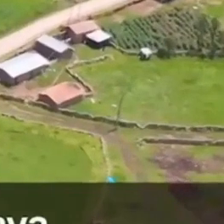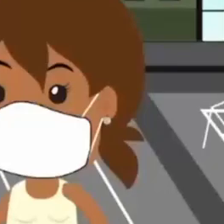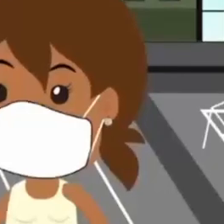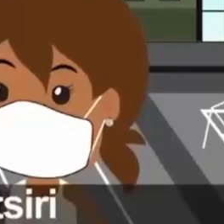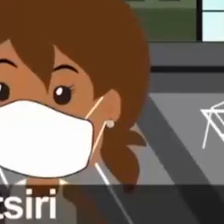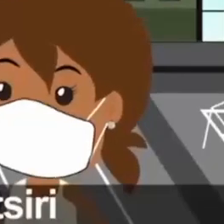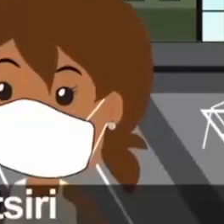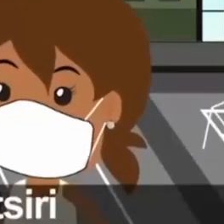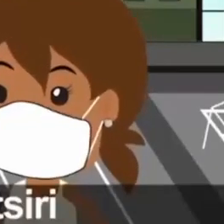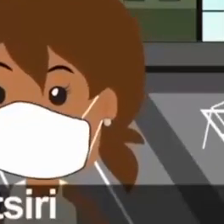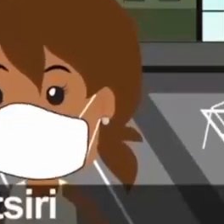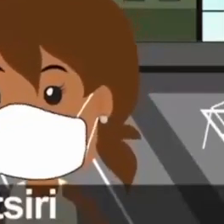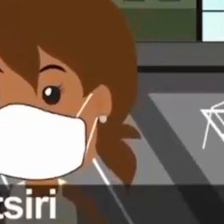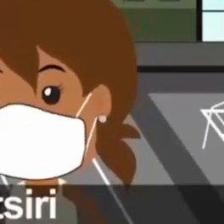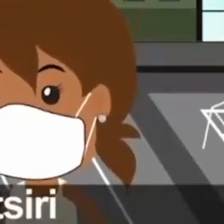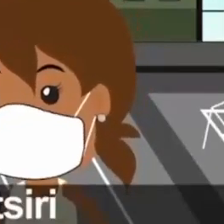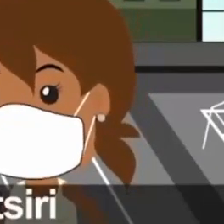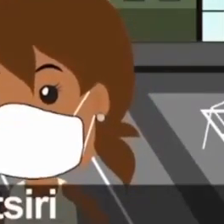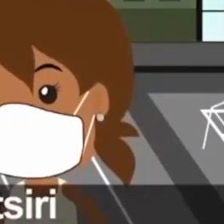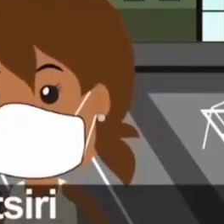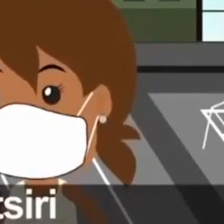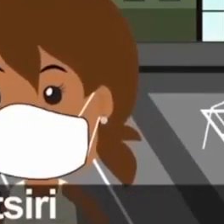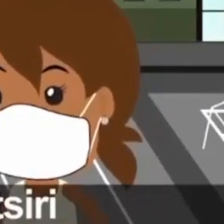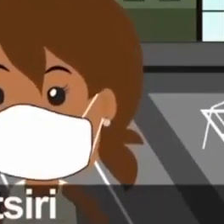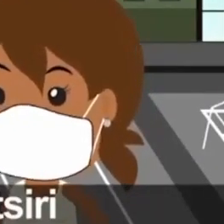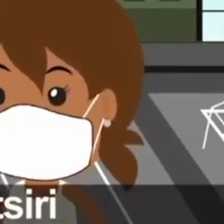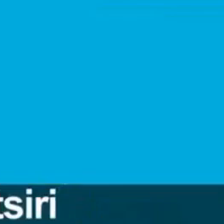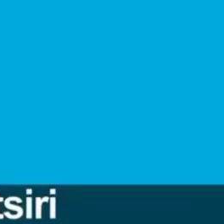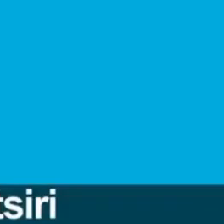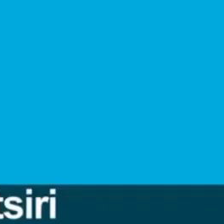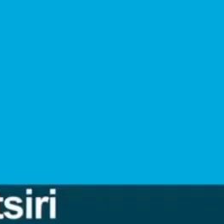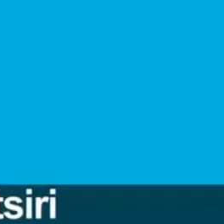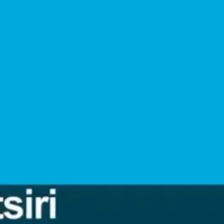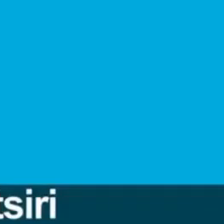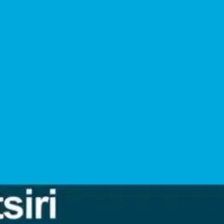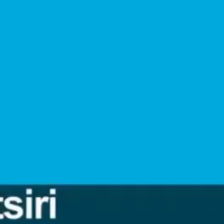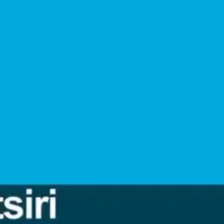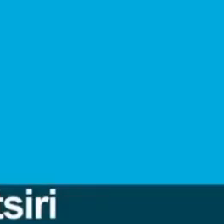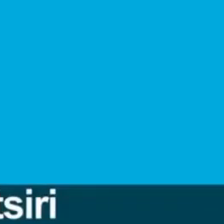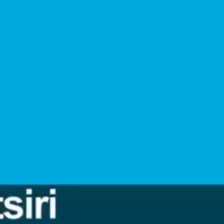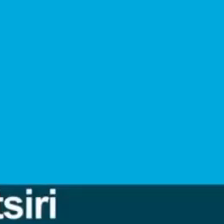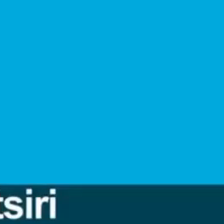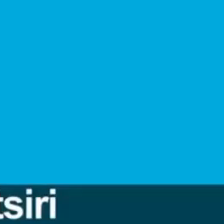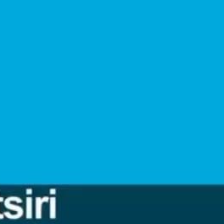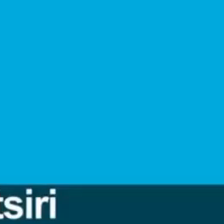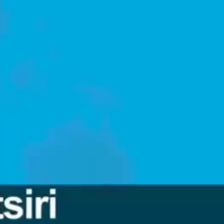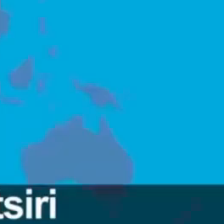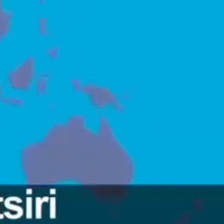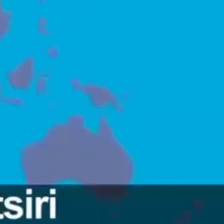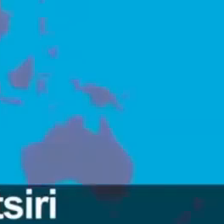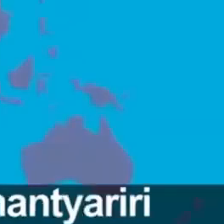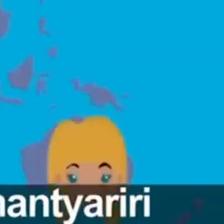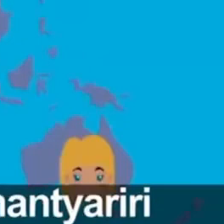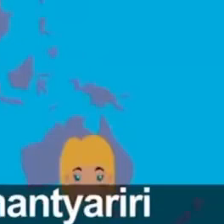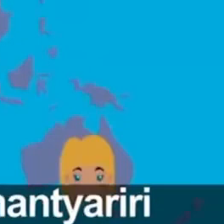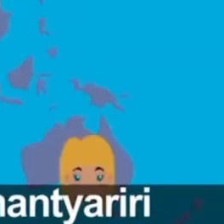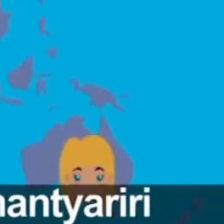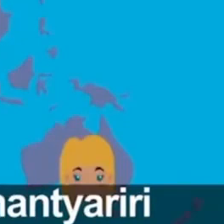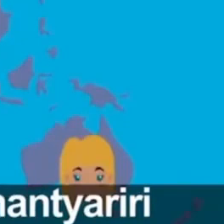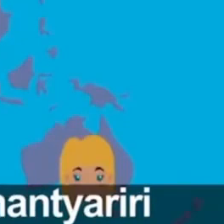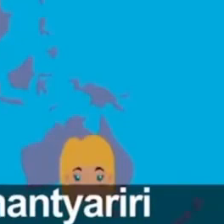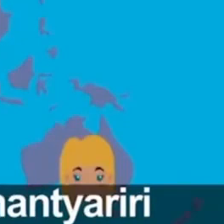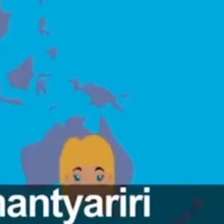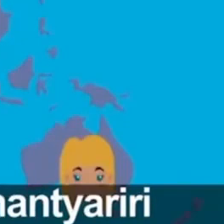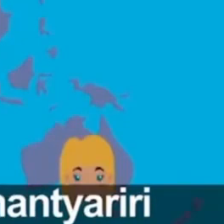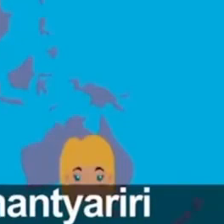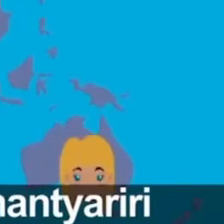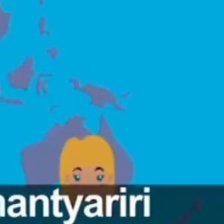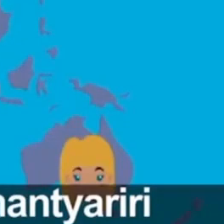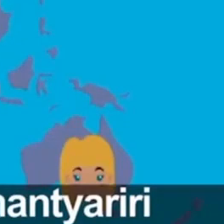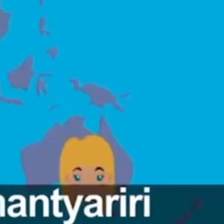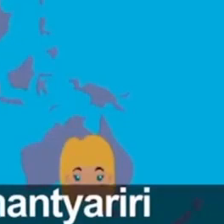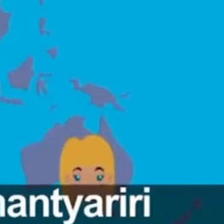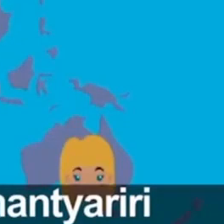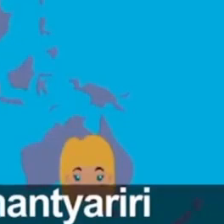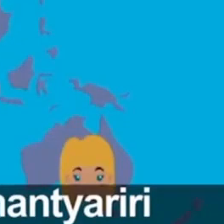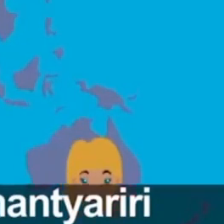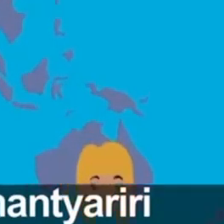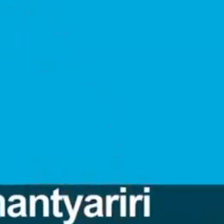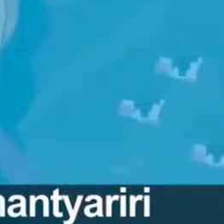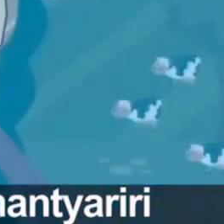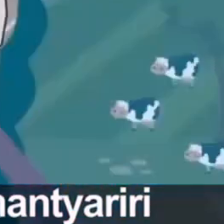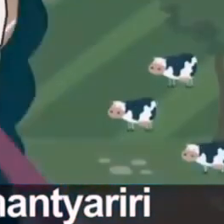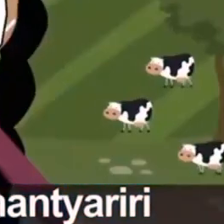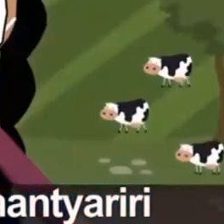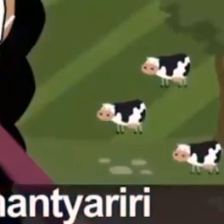mabacaya. Oka antena pe uakera soquija paja chiri te oco venga te. Irota que areta casa no